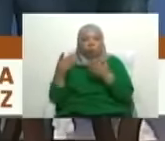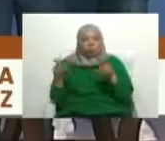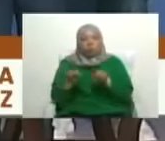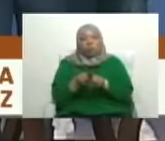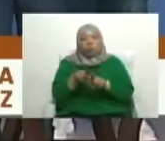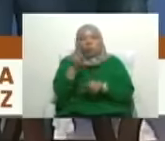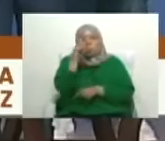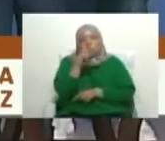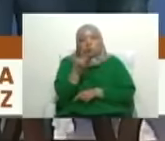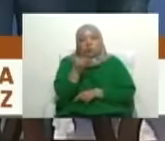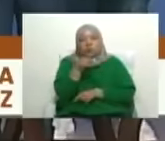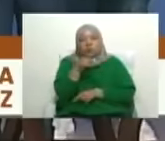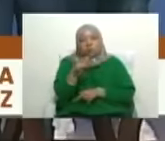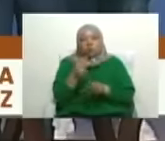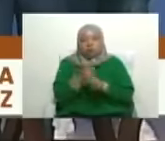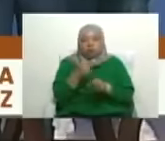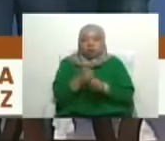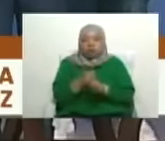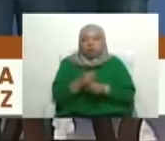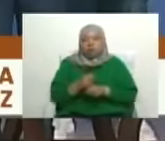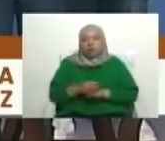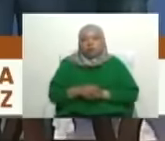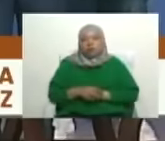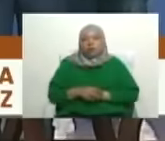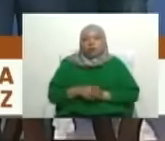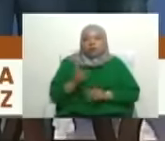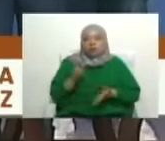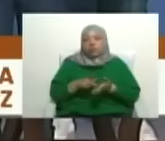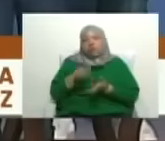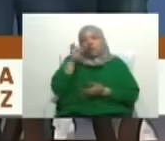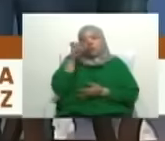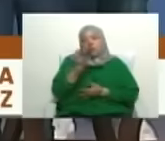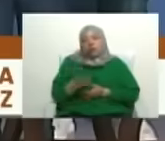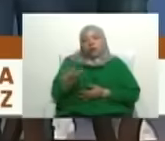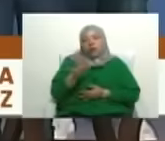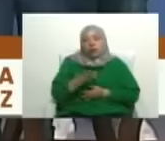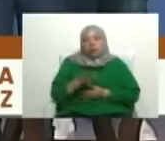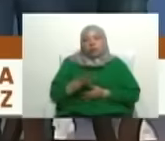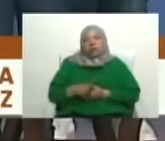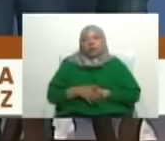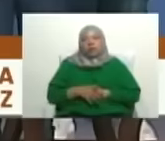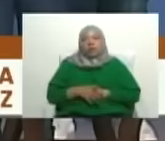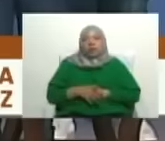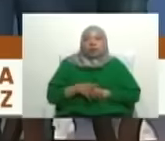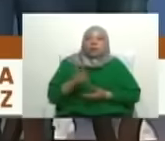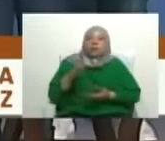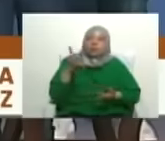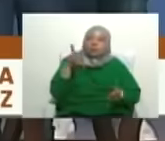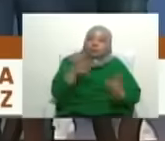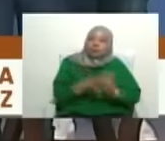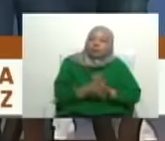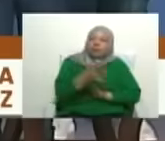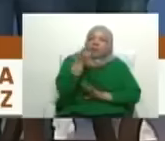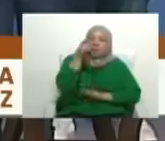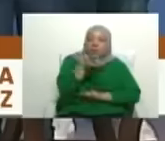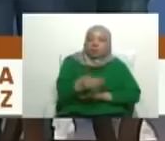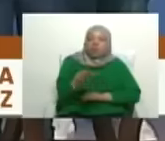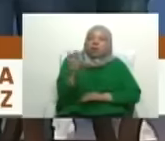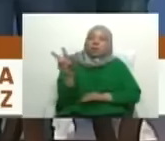por muchos años, Henry Ramos Ayub, lo dijo públicamente incluso, que si usted agarraba el Código Penal de